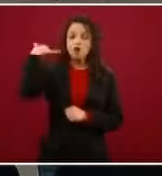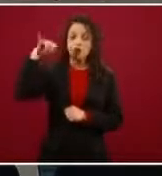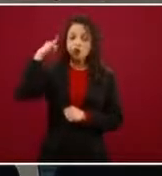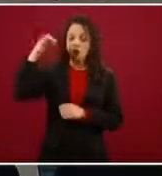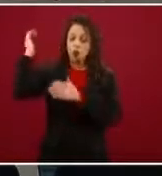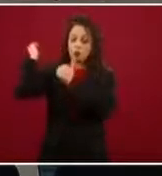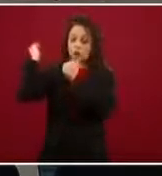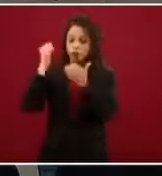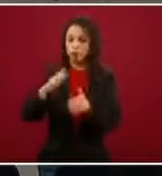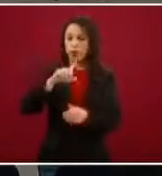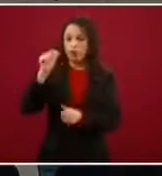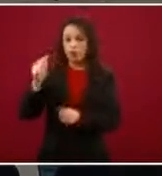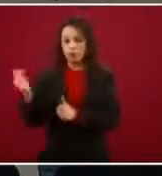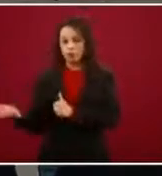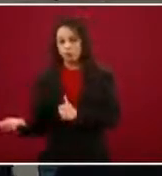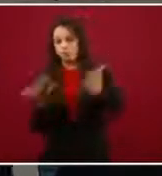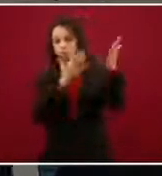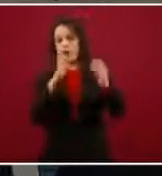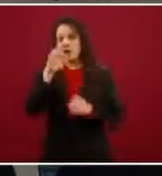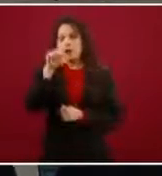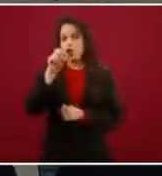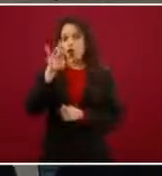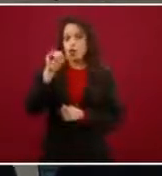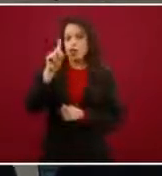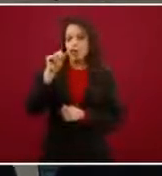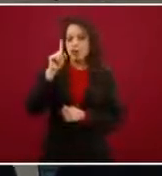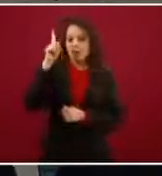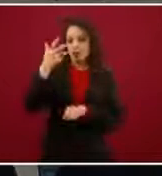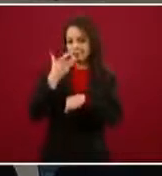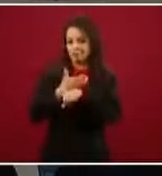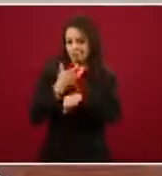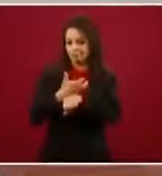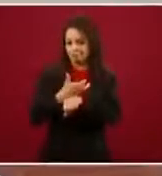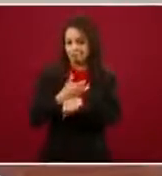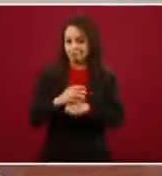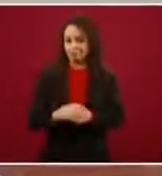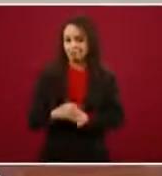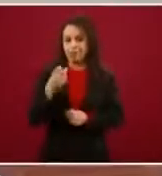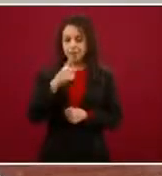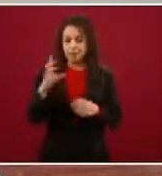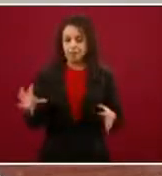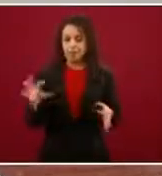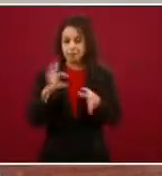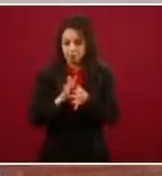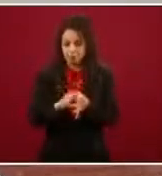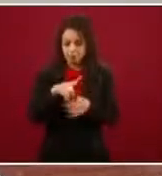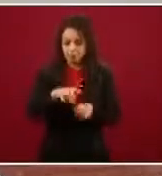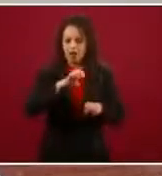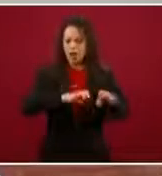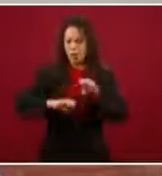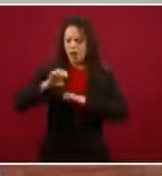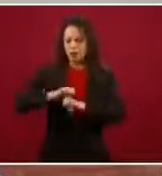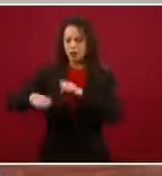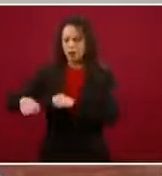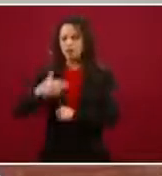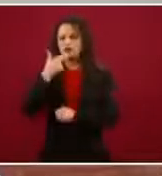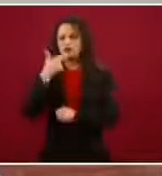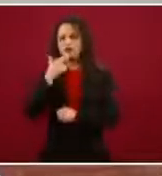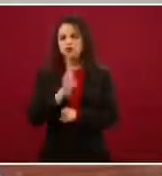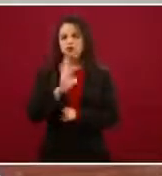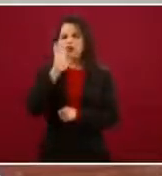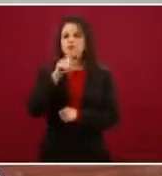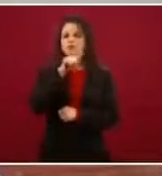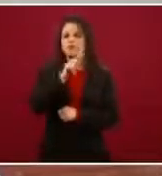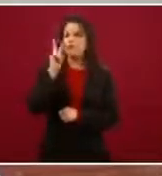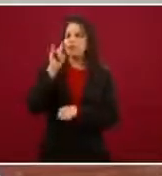el estado de Florida en los Estados Unidos y está relacionada a partir de una serie de empresas que se utilizan como fachada para efecto